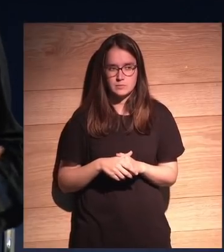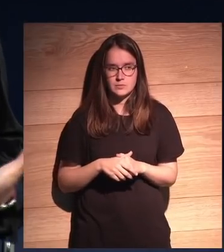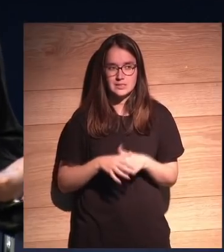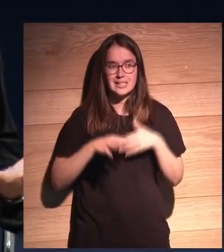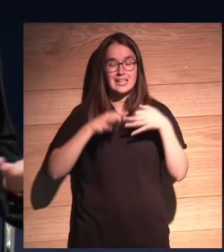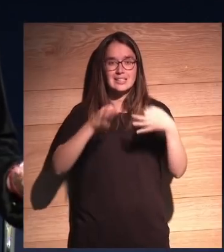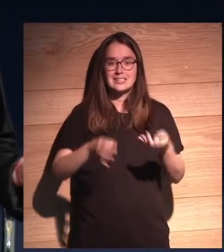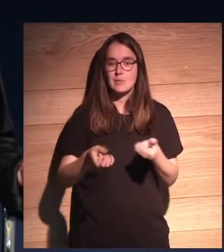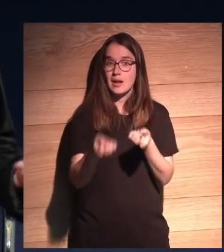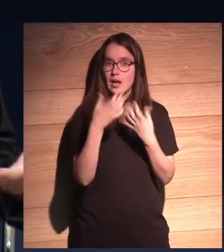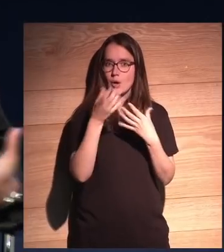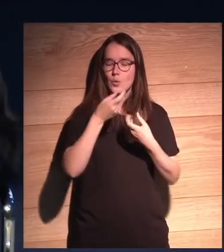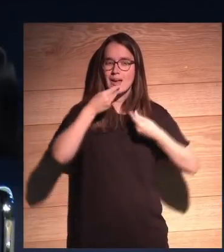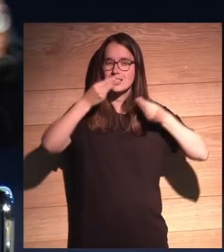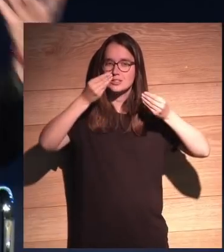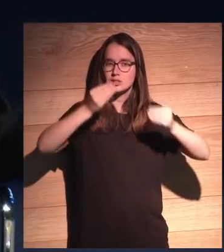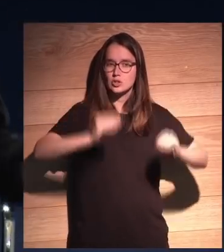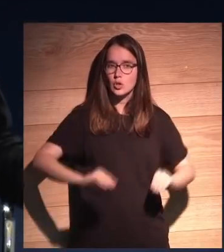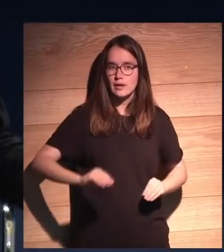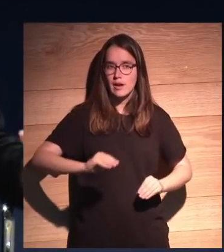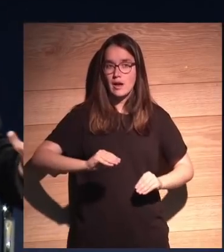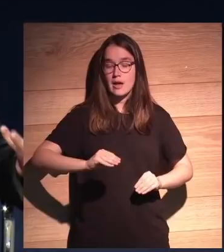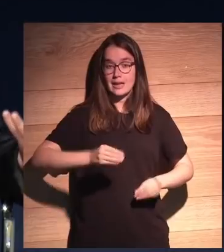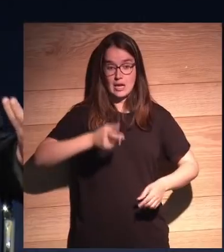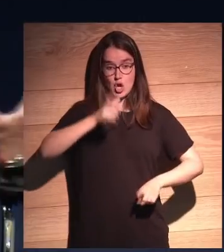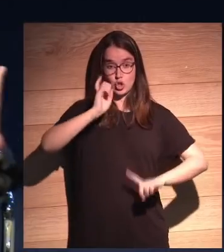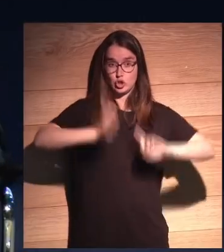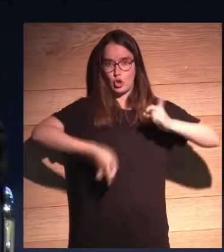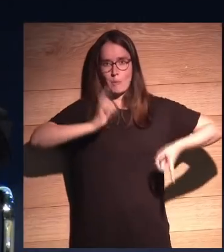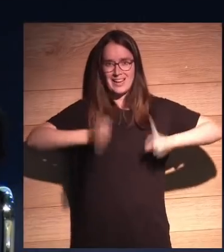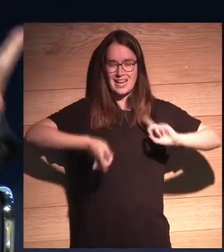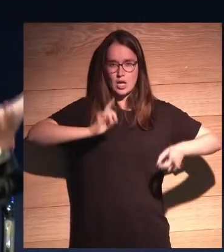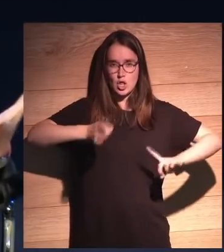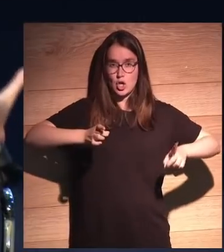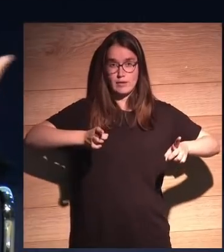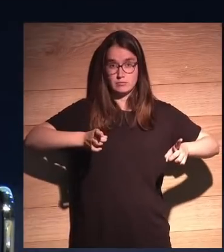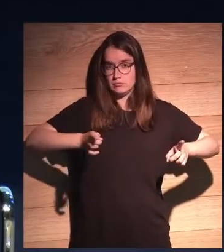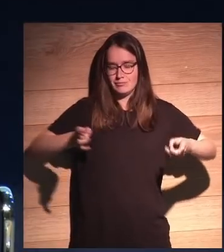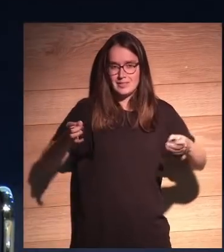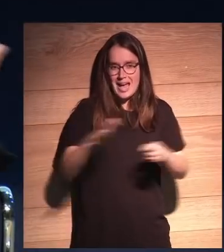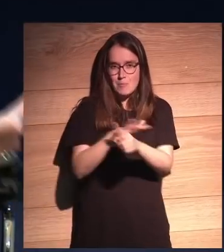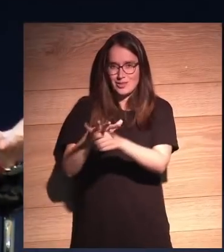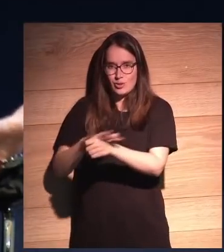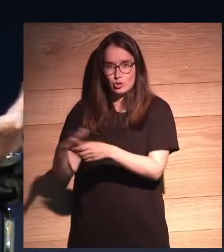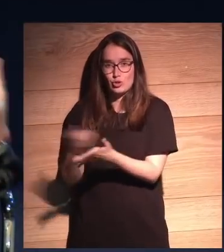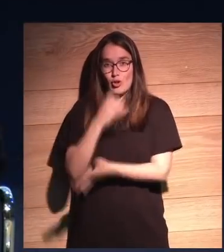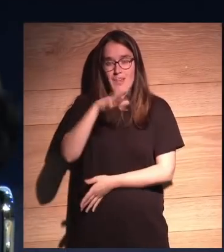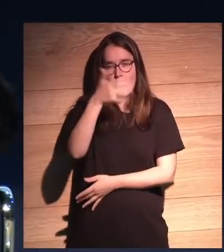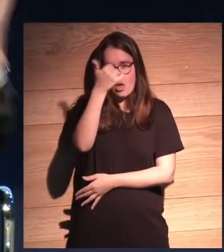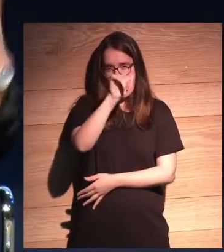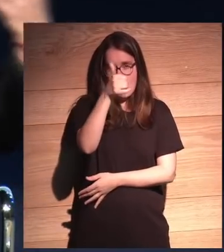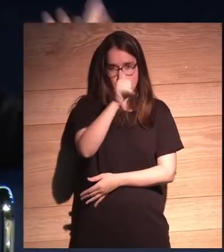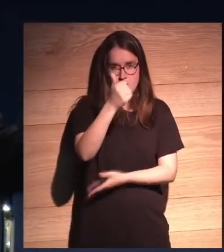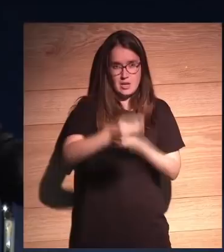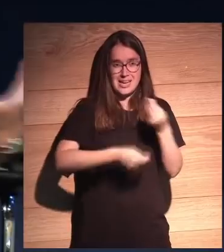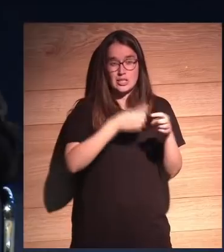Siempre nos han contado una historia en la que los dominantes en todos los sentidos han sido los hombres, los